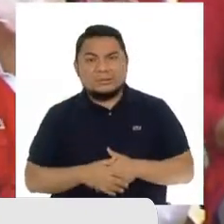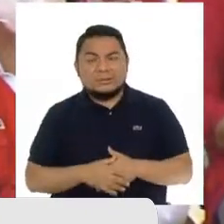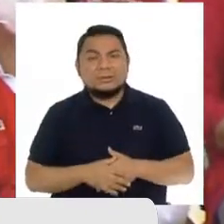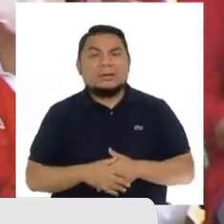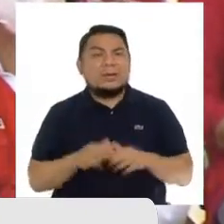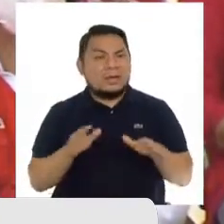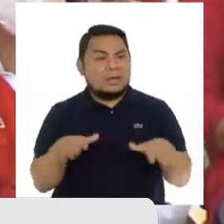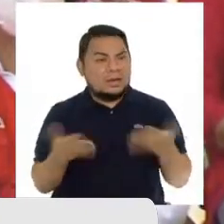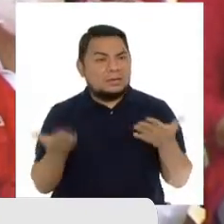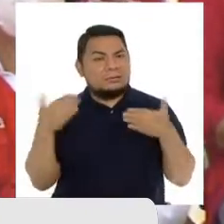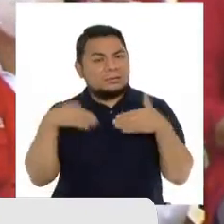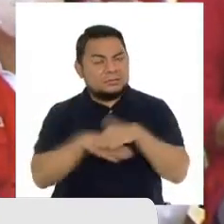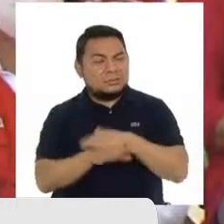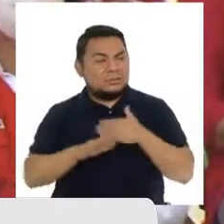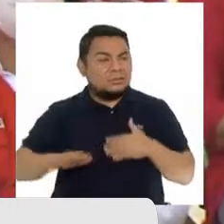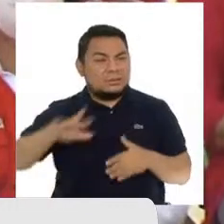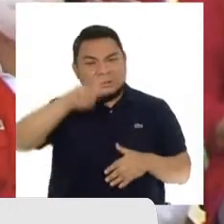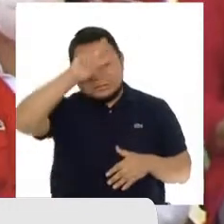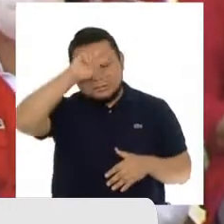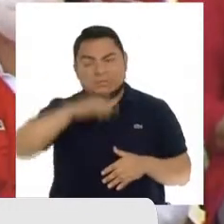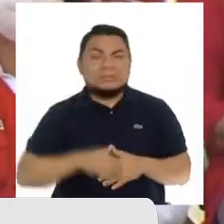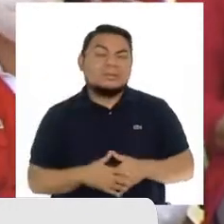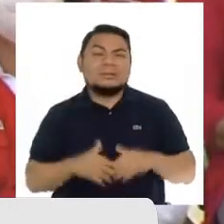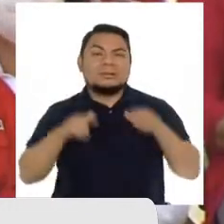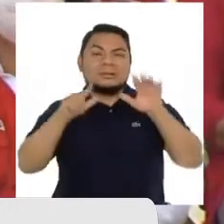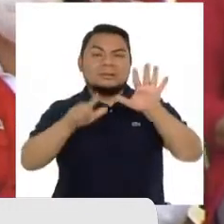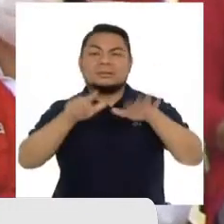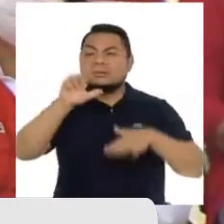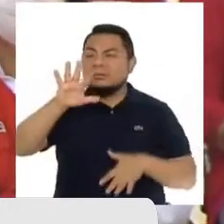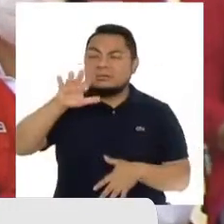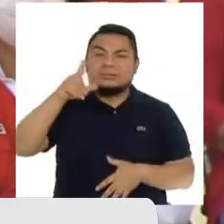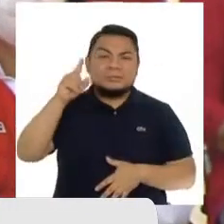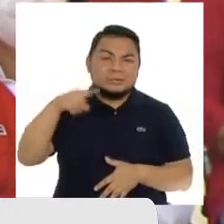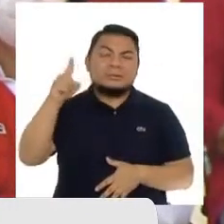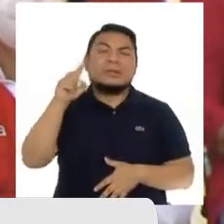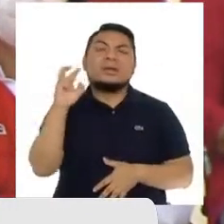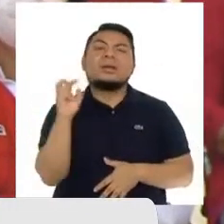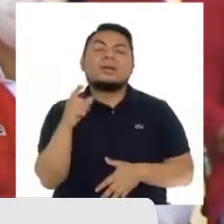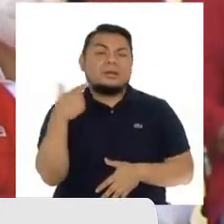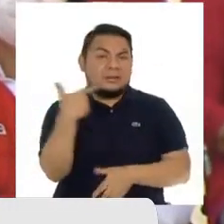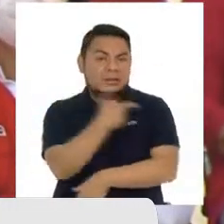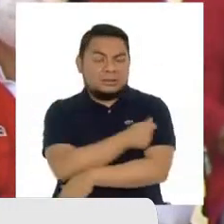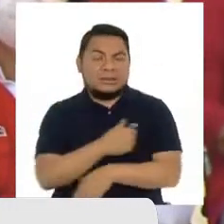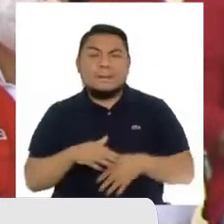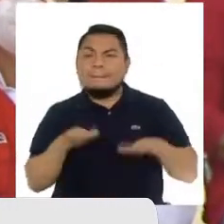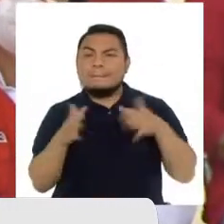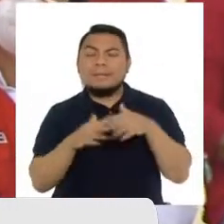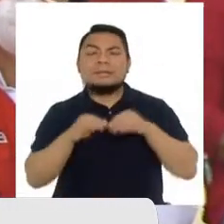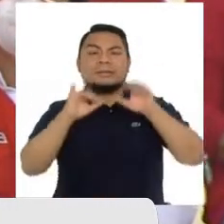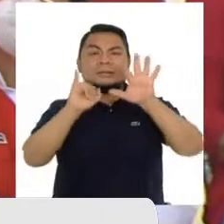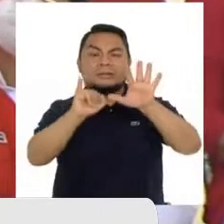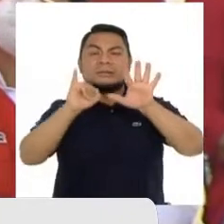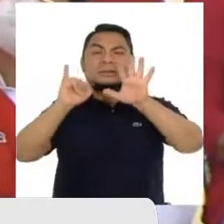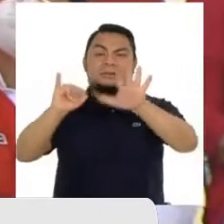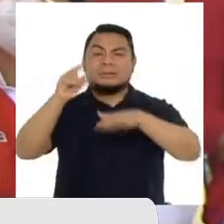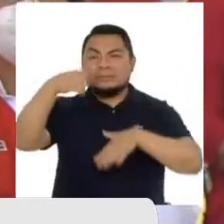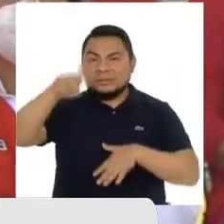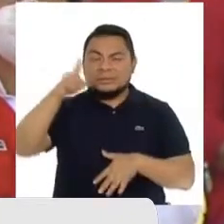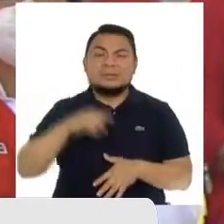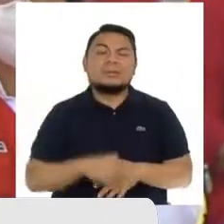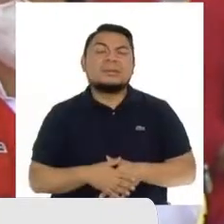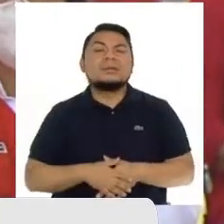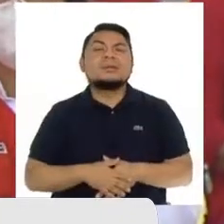habrán ingresado a nuestro país 75 millones de dosis y cerca de 66 millones